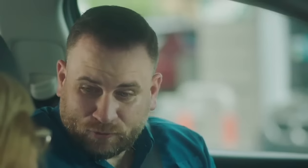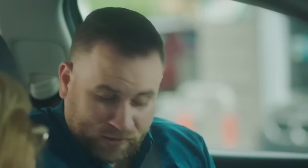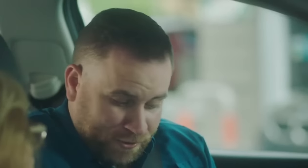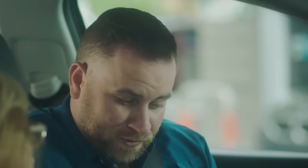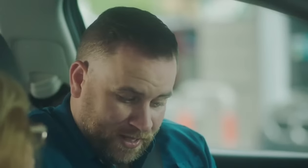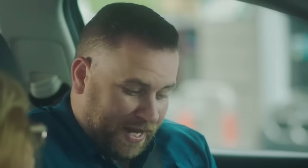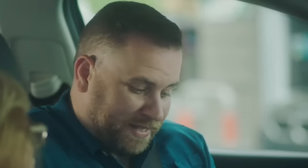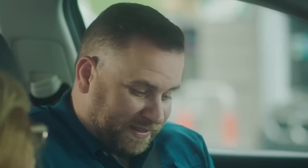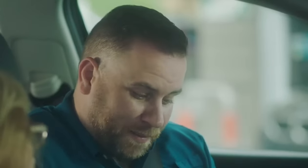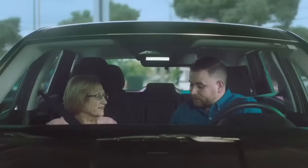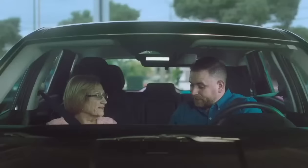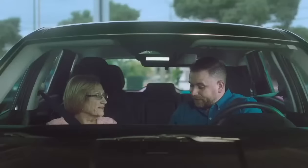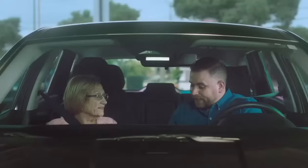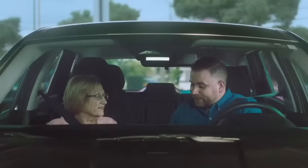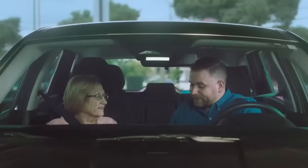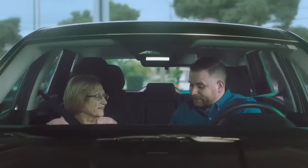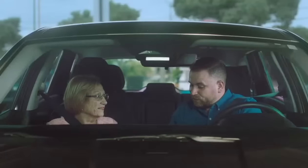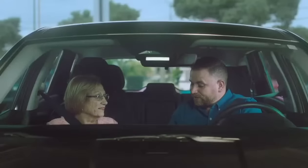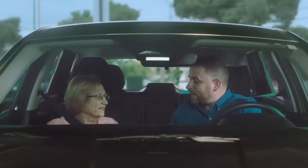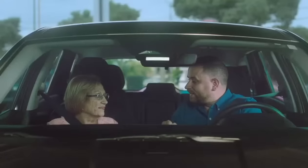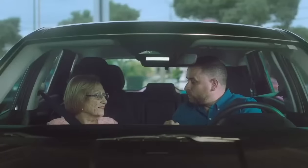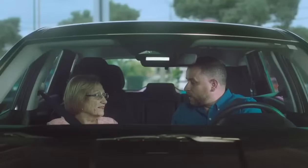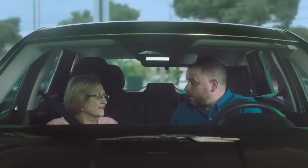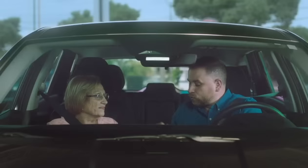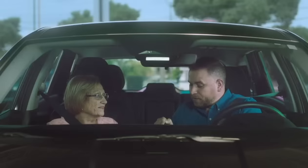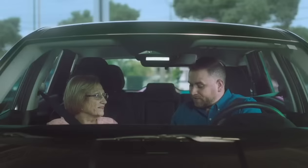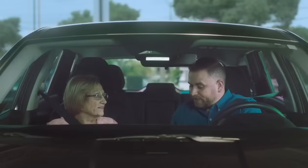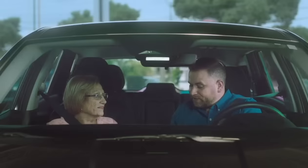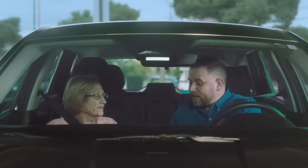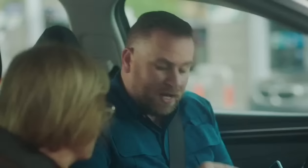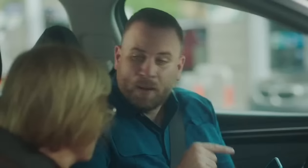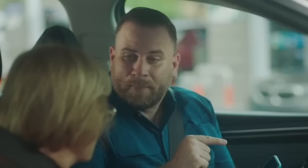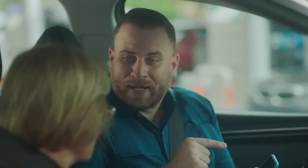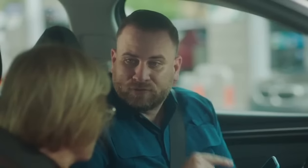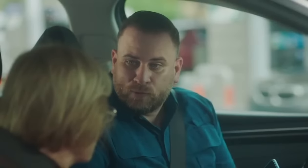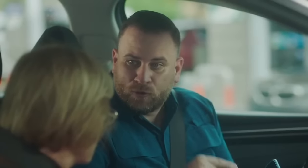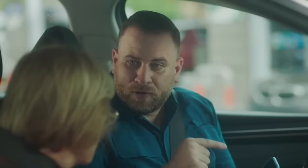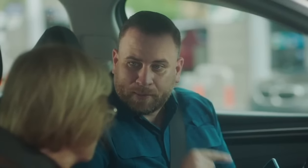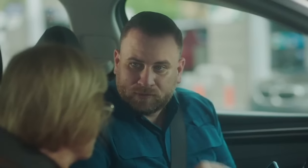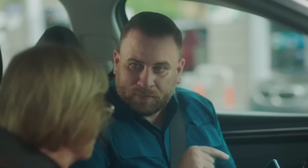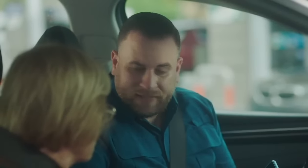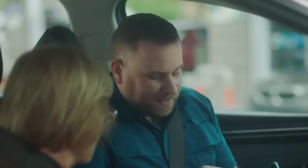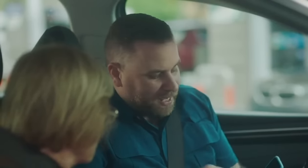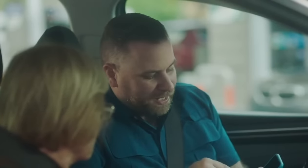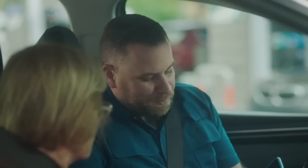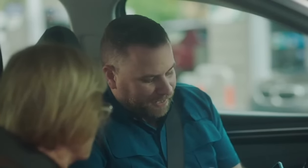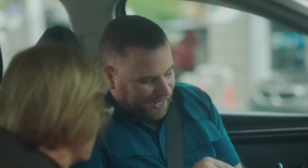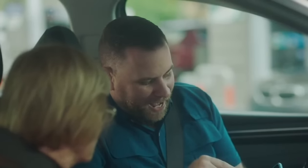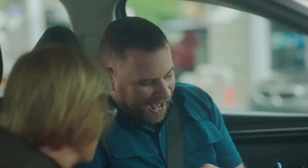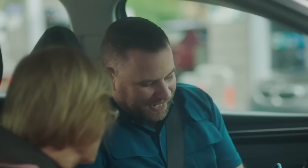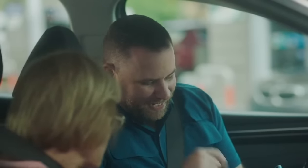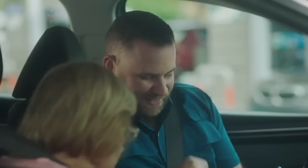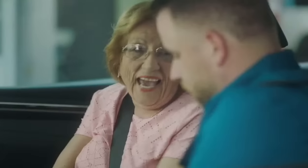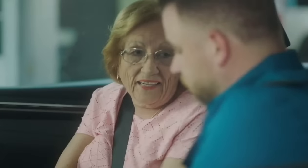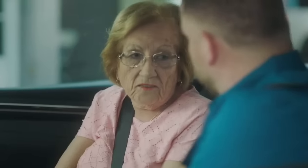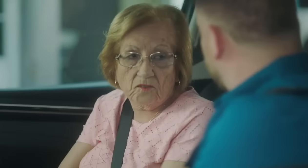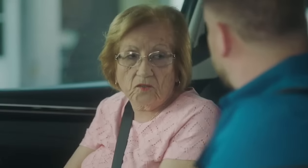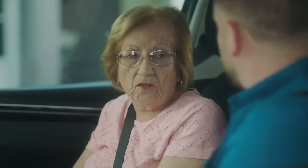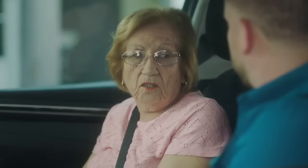de registrar tu sello, el sistema te va a indicar que selecciones a la aseguradora de tu preferencia para tu seguro de responsabilidad y marcas